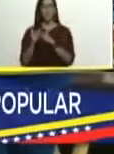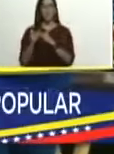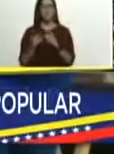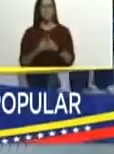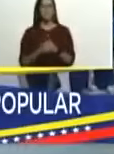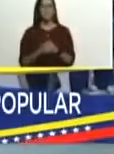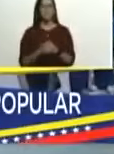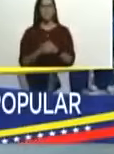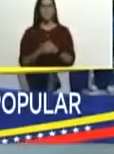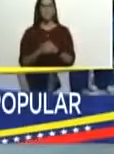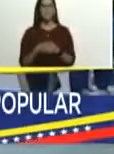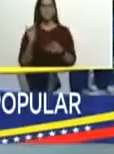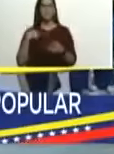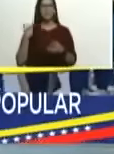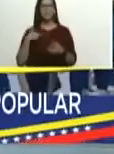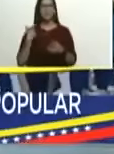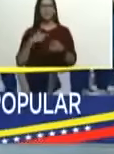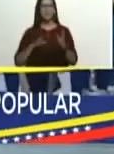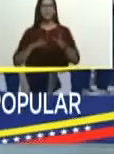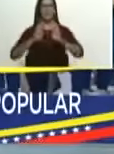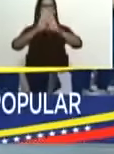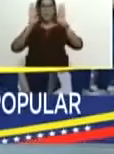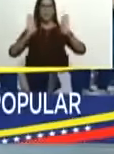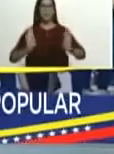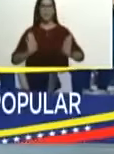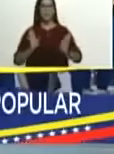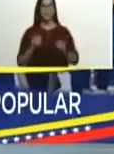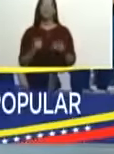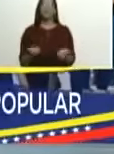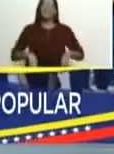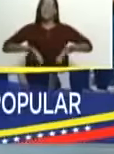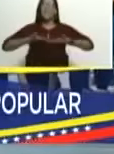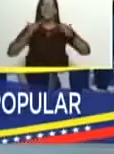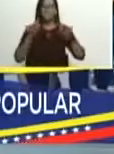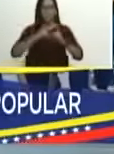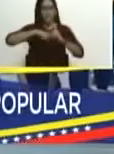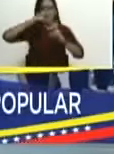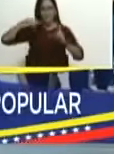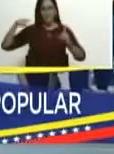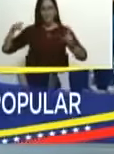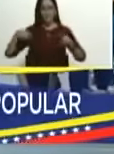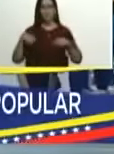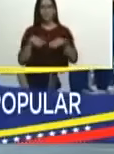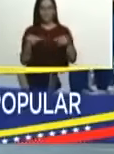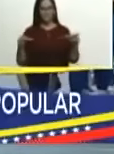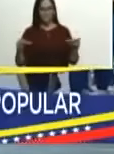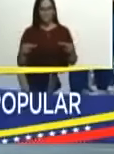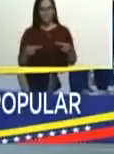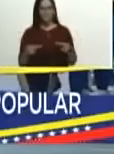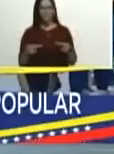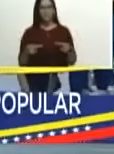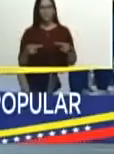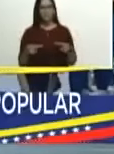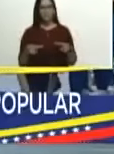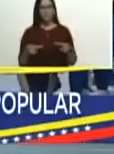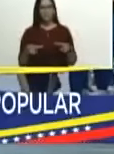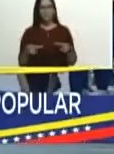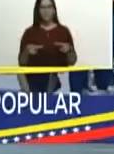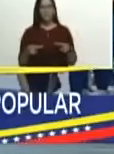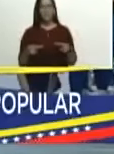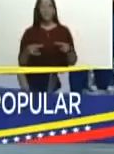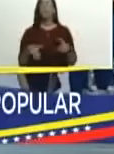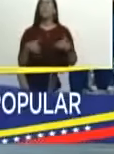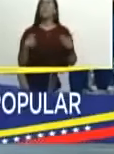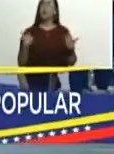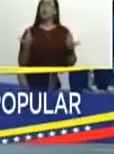aquí tenemos el plano de levantamiento eléctrico del sector. Y cuando se